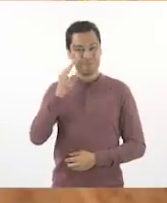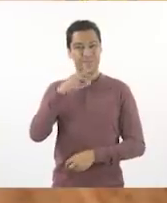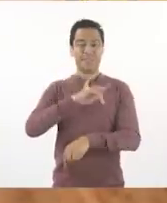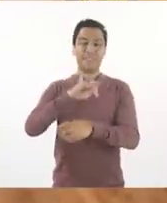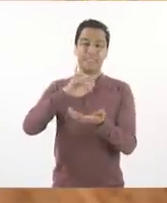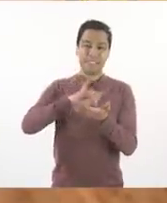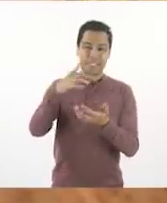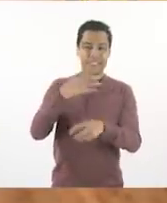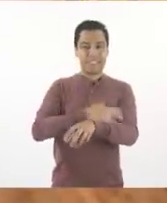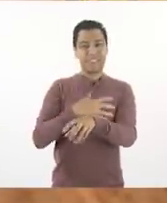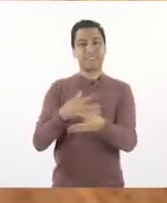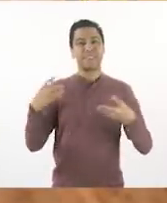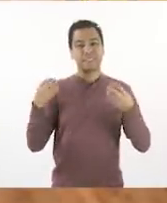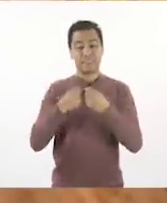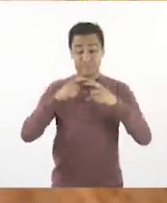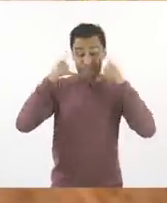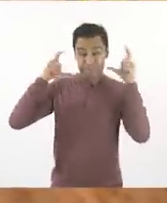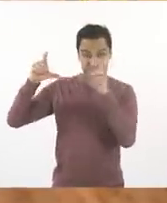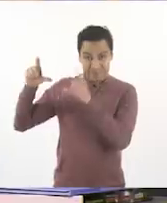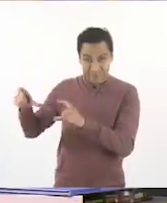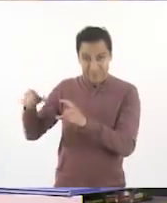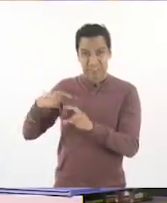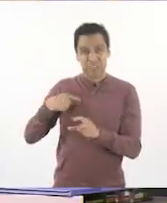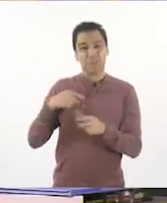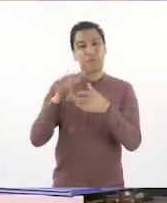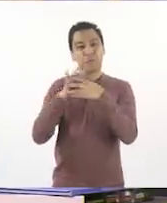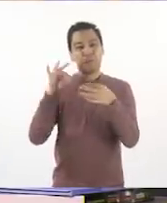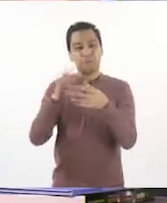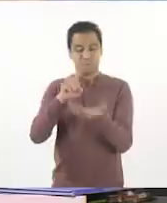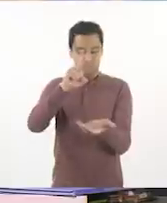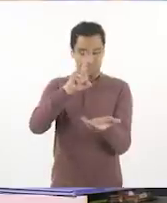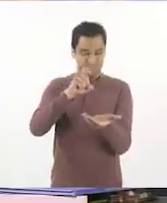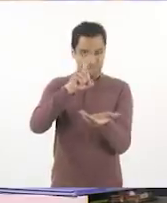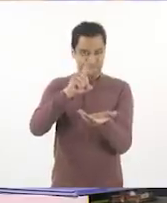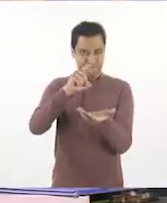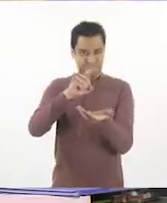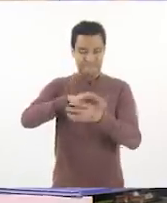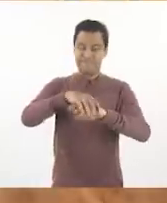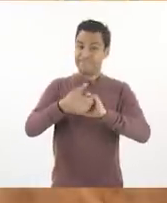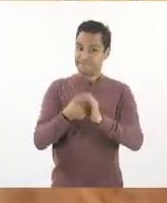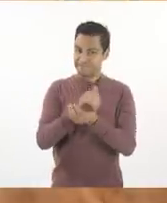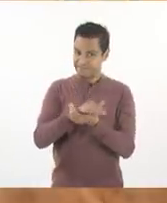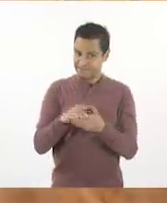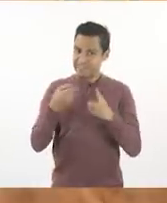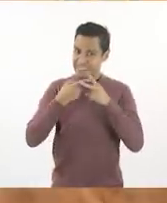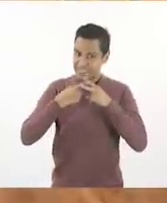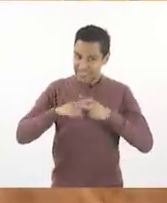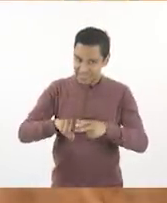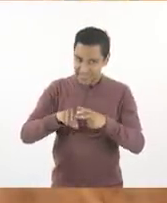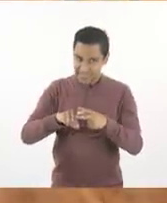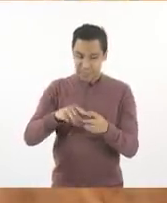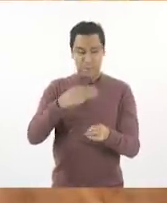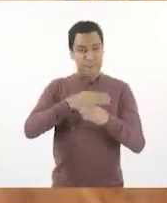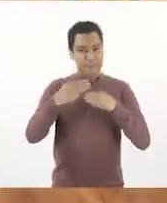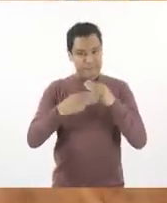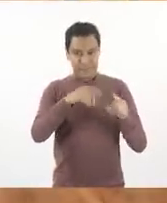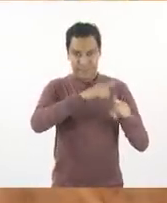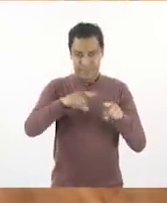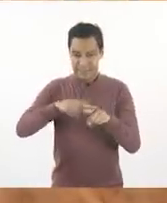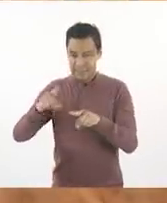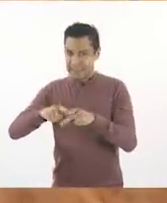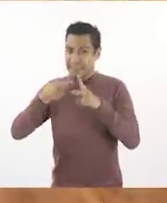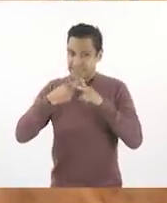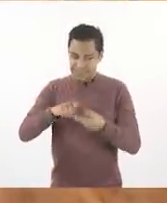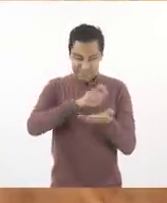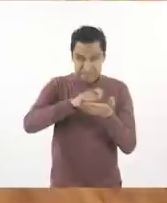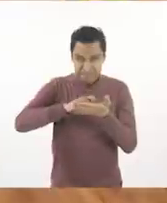Mientras Rosalba se quita su cubrebocas, le voy a obsequiar un poquito de nuestro gel desinfectante para poder tomar materiales y comenzar a trabajar el